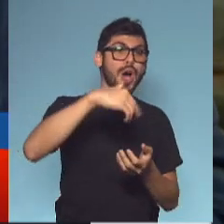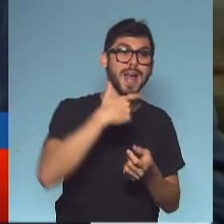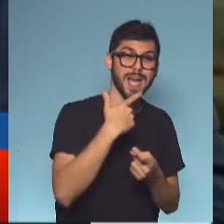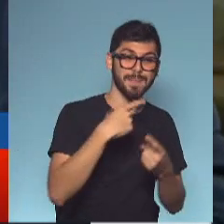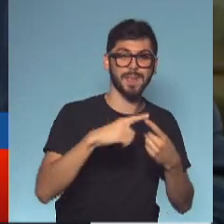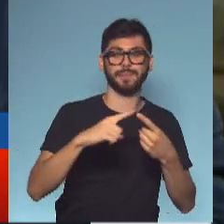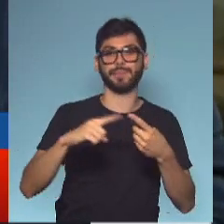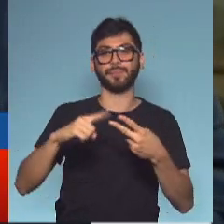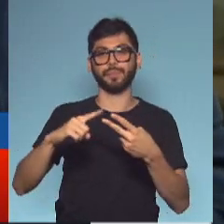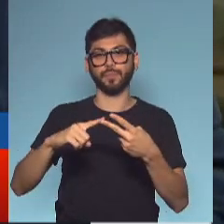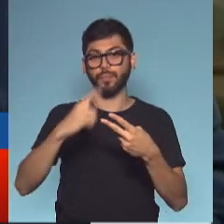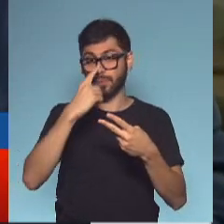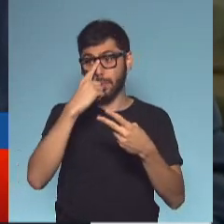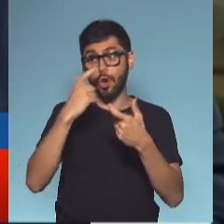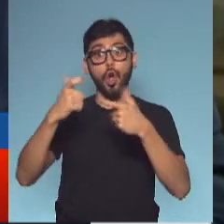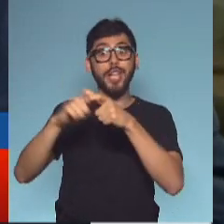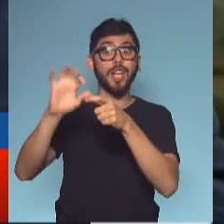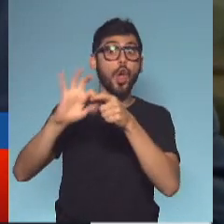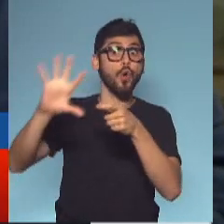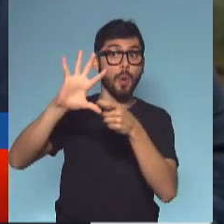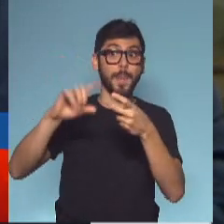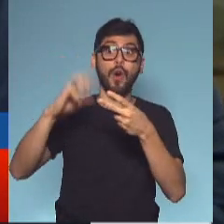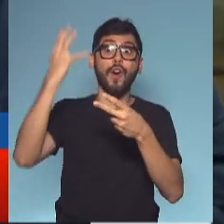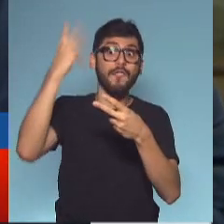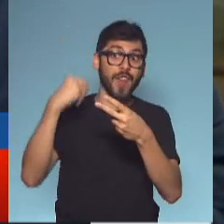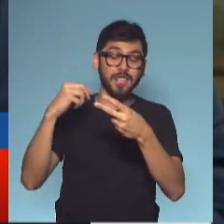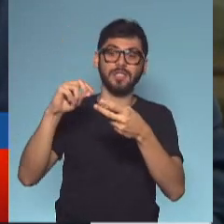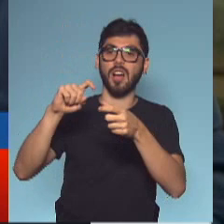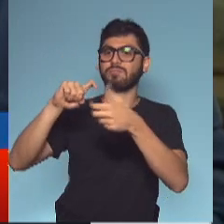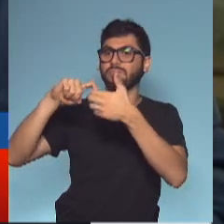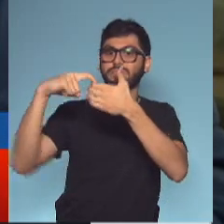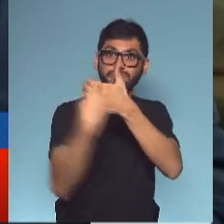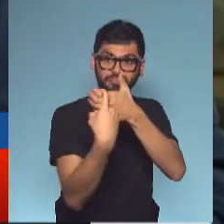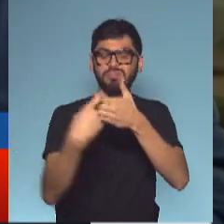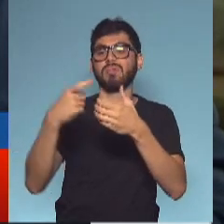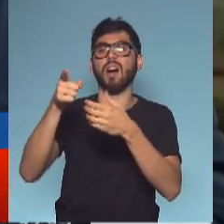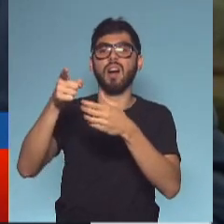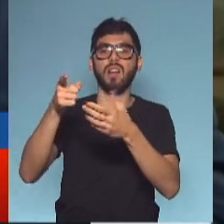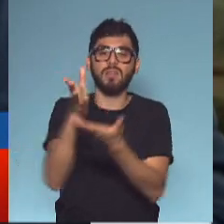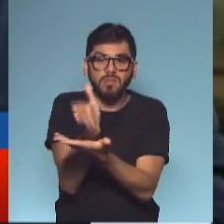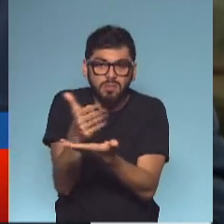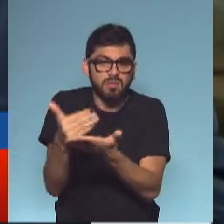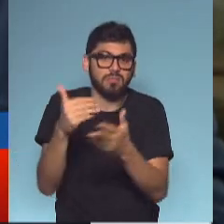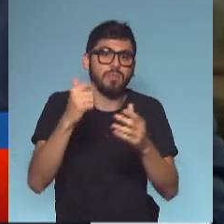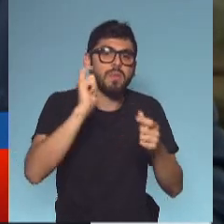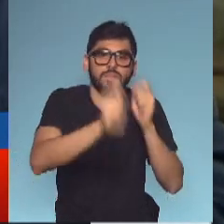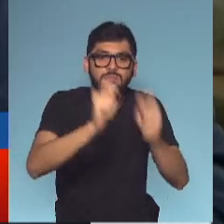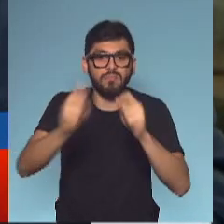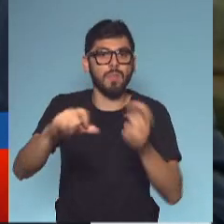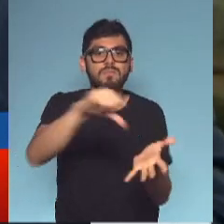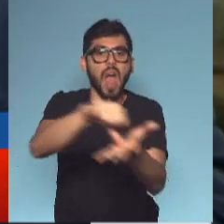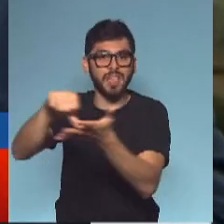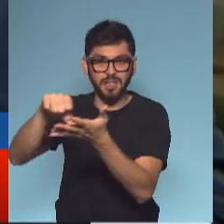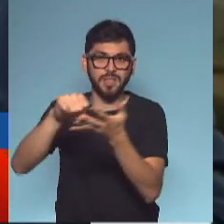el Consejo Europeo y Francia para repartir de manera equitativa entre todos los países